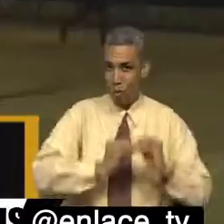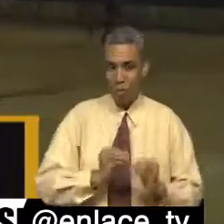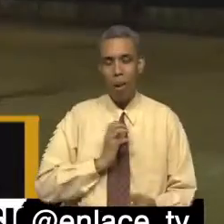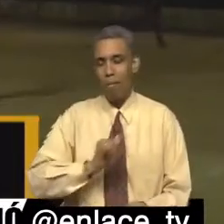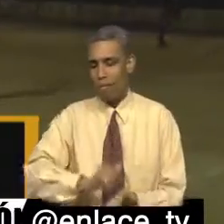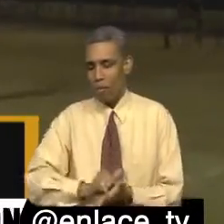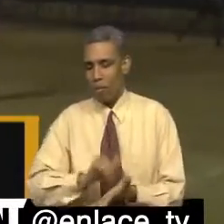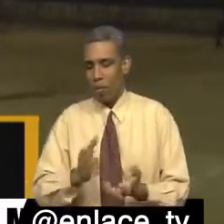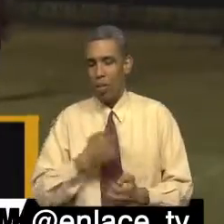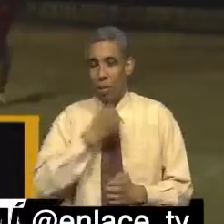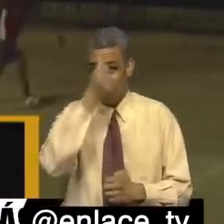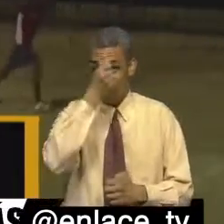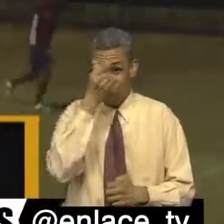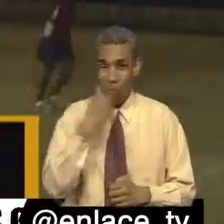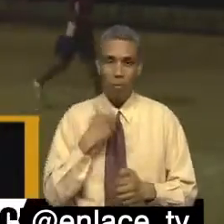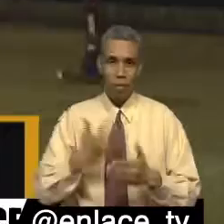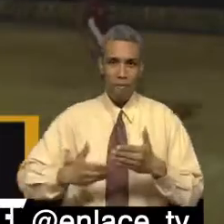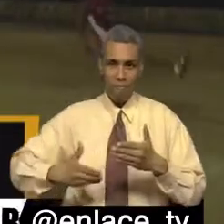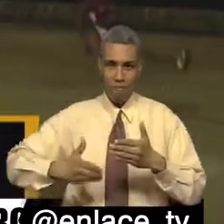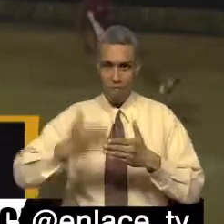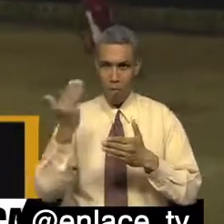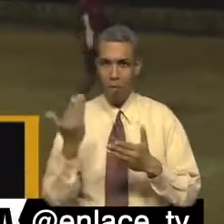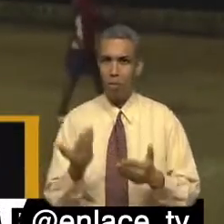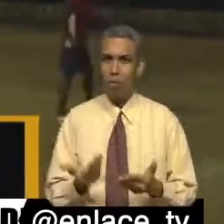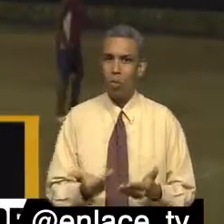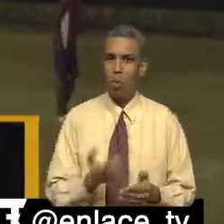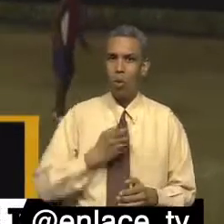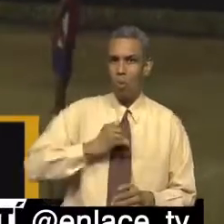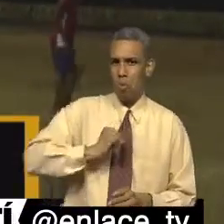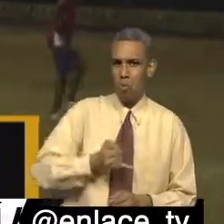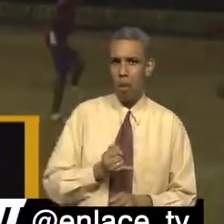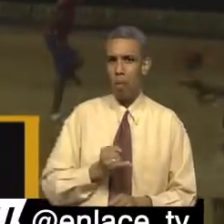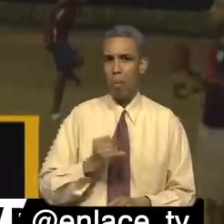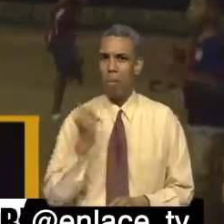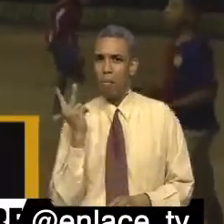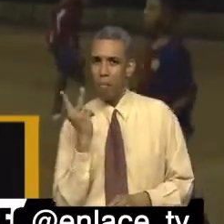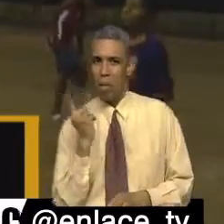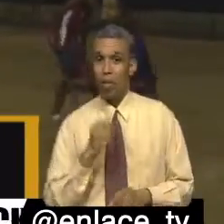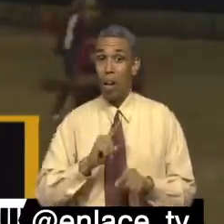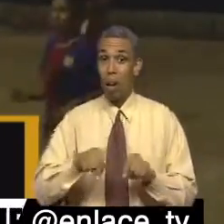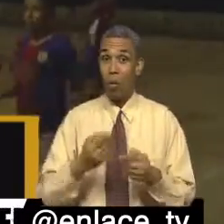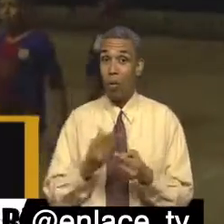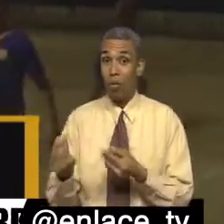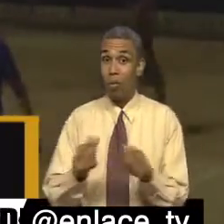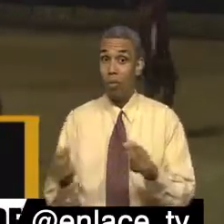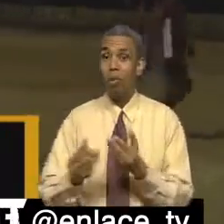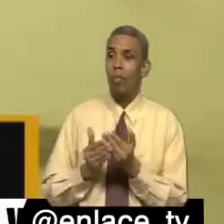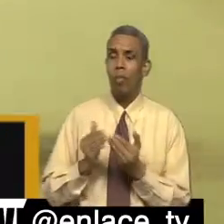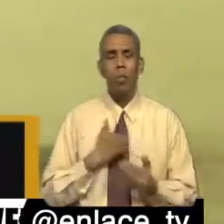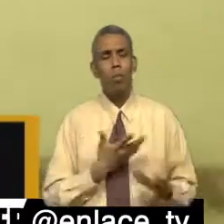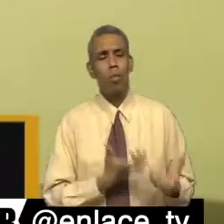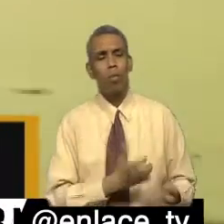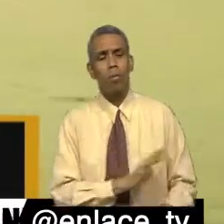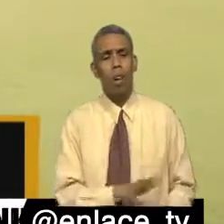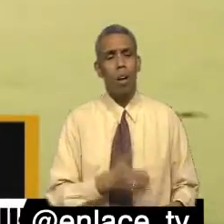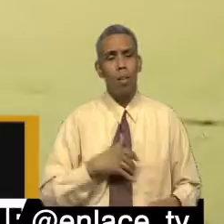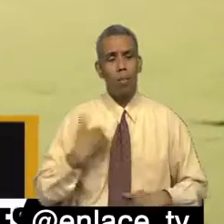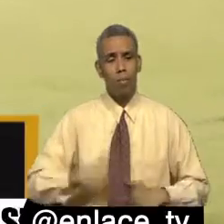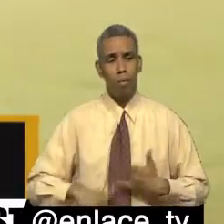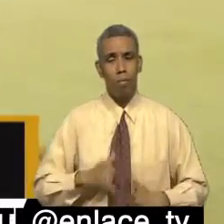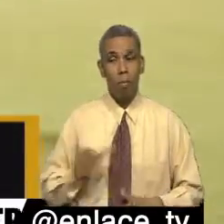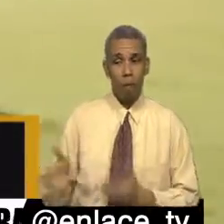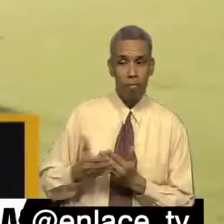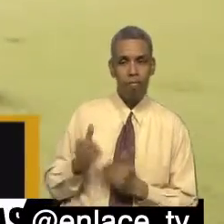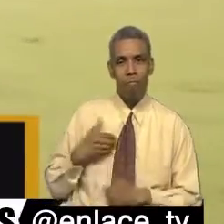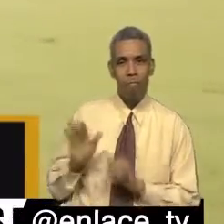de este domingo va a haber programación. Yo mandaré la programación desde el jueves, el viernes, ya hay equipos que quieren jugar, ya hay equipos tan listos ya. Este torneo se